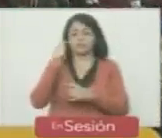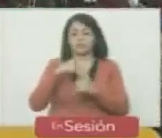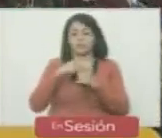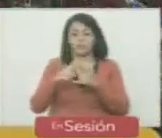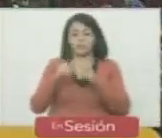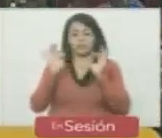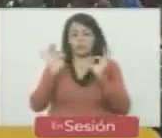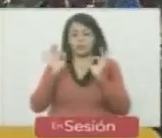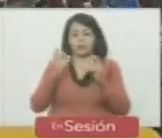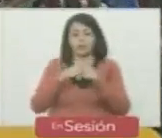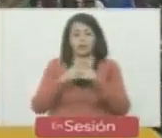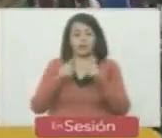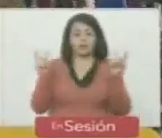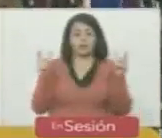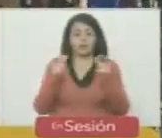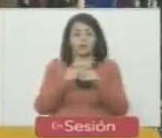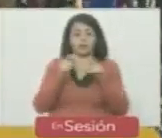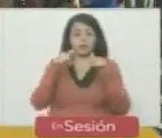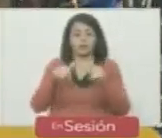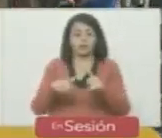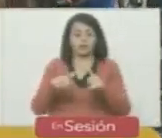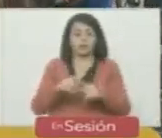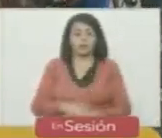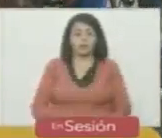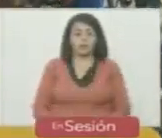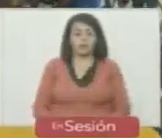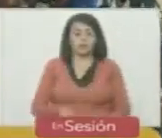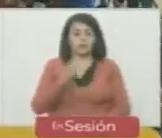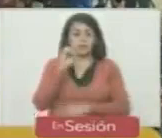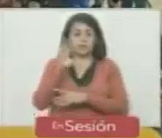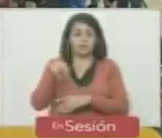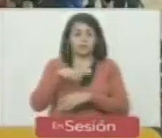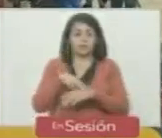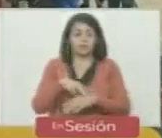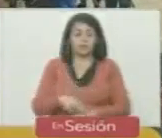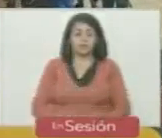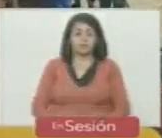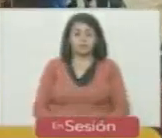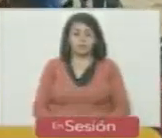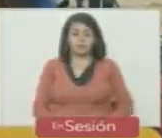invitados especiales a esta sesión de la Asamblea Nacional,